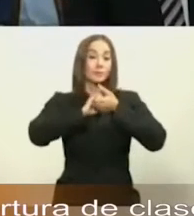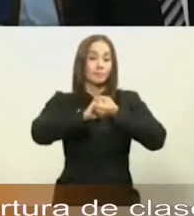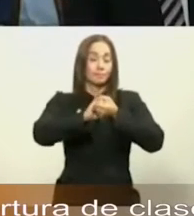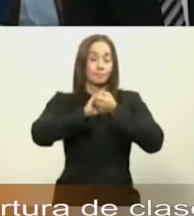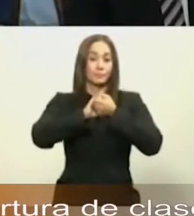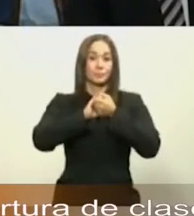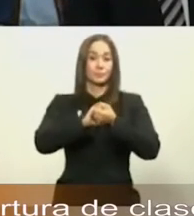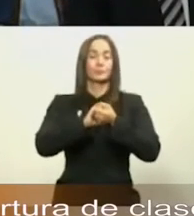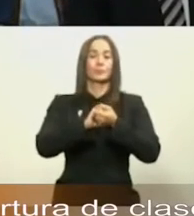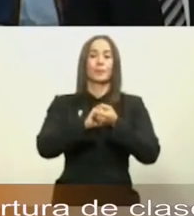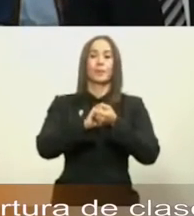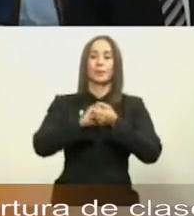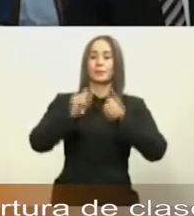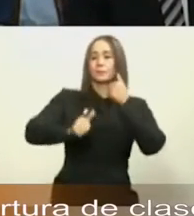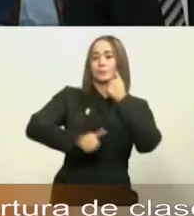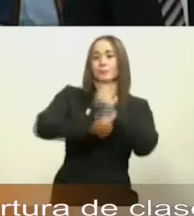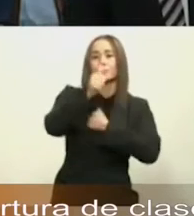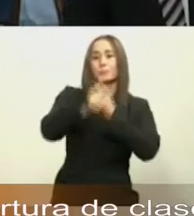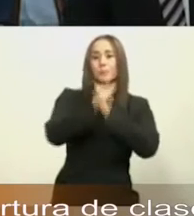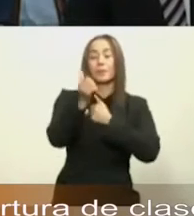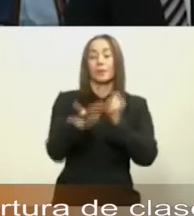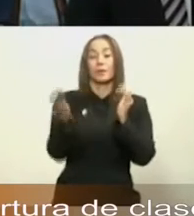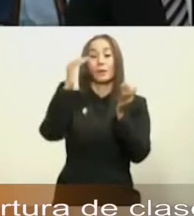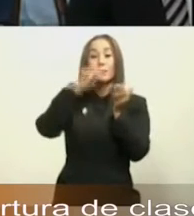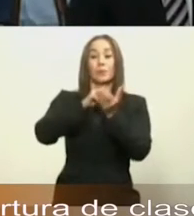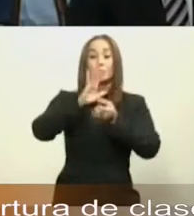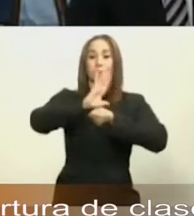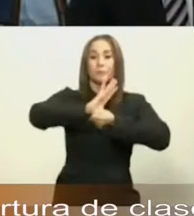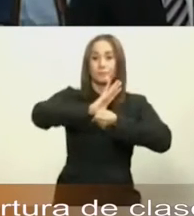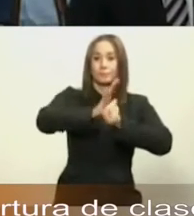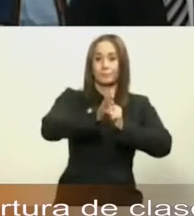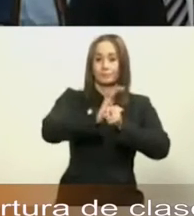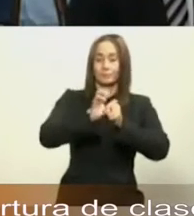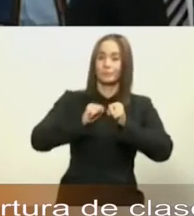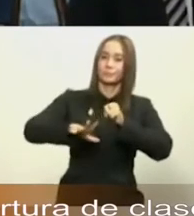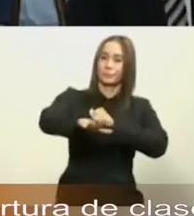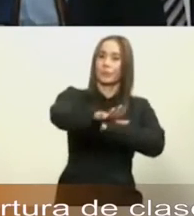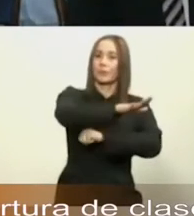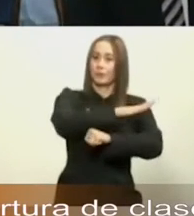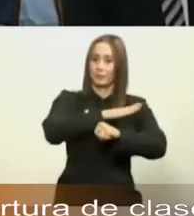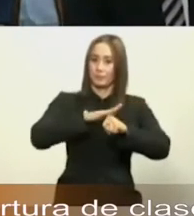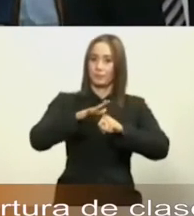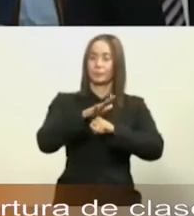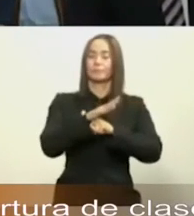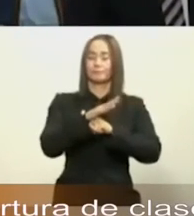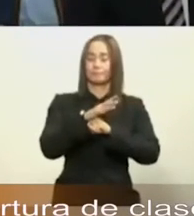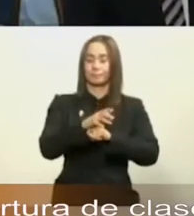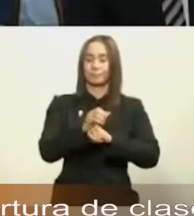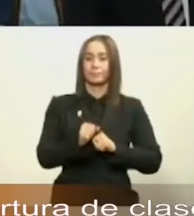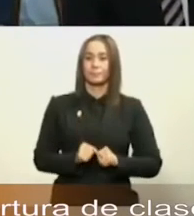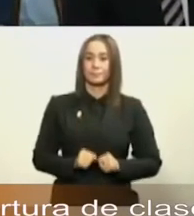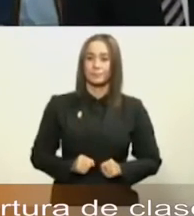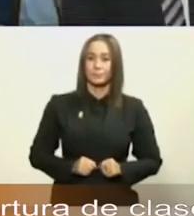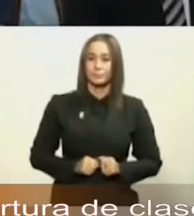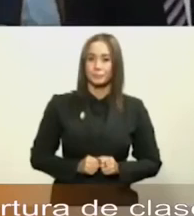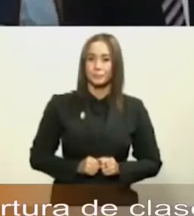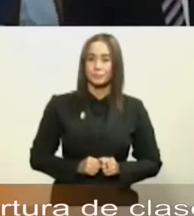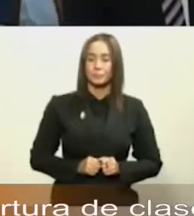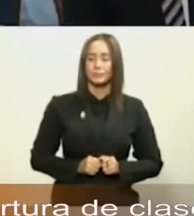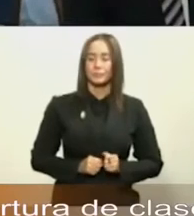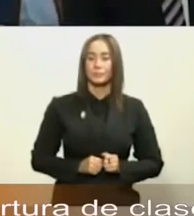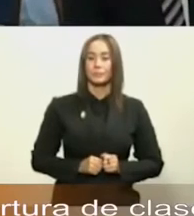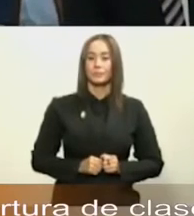docencia presencial por entender que no se justifica cómo están abiertos los restaurantes y